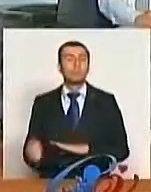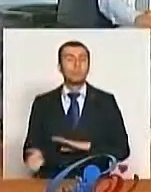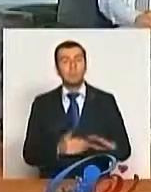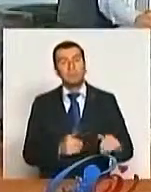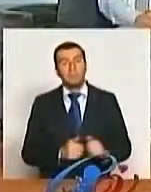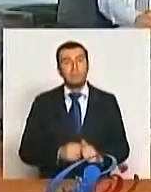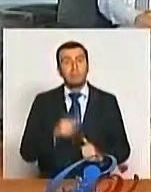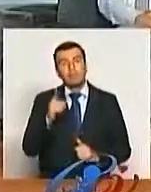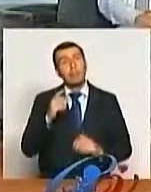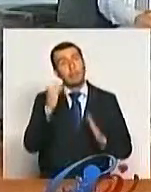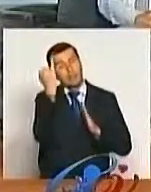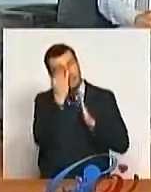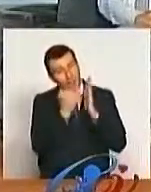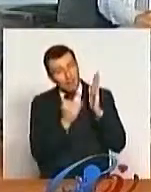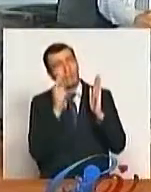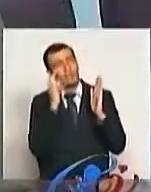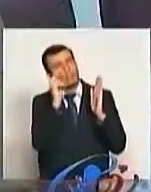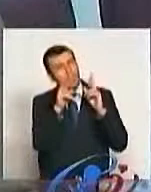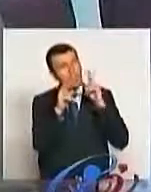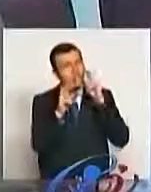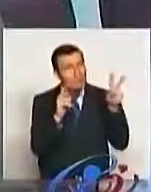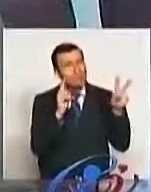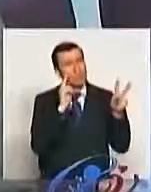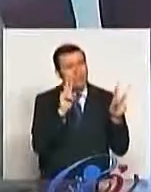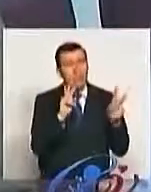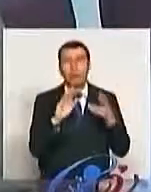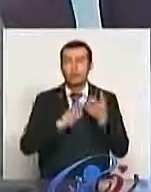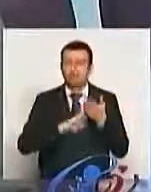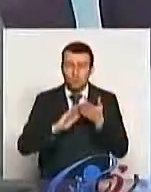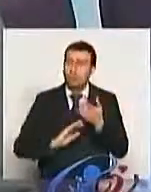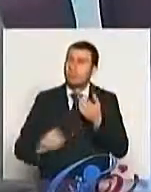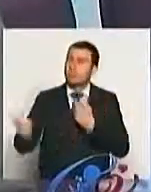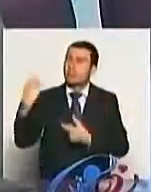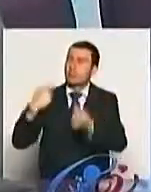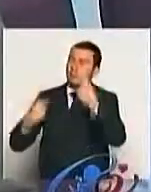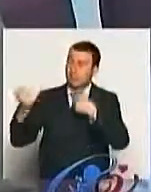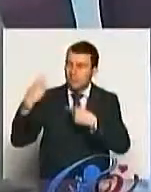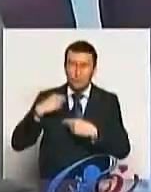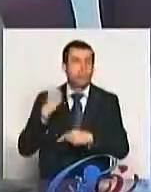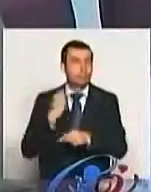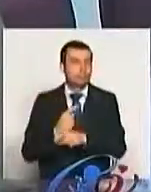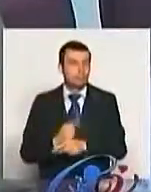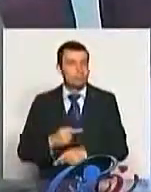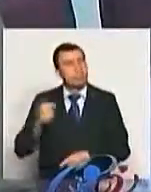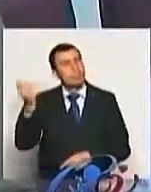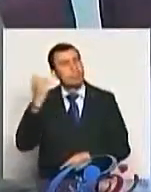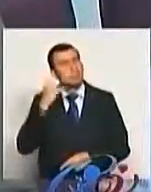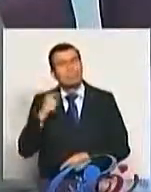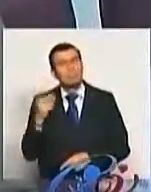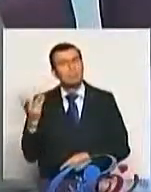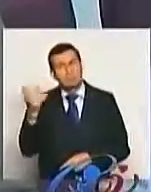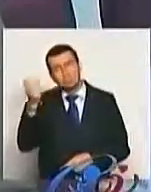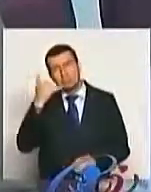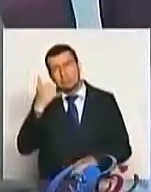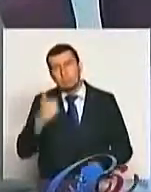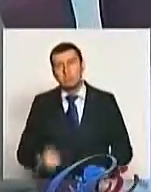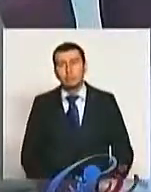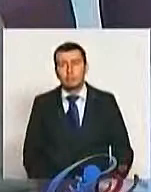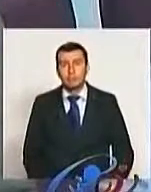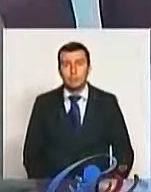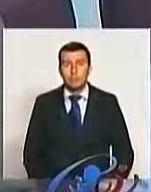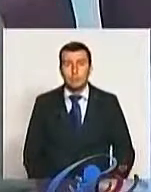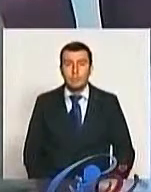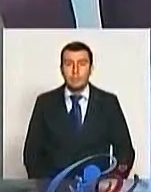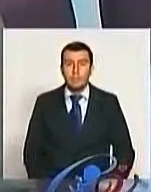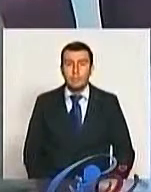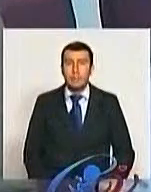las imágenes allí para que podamos resolver tantas inquietudes de nuestros televidentes. Adelante con la pregunta. Buenas tardes,